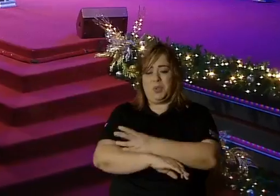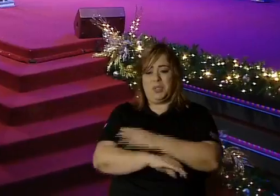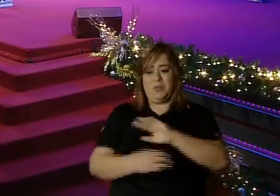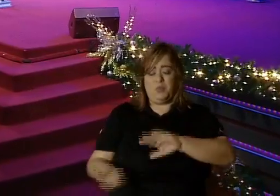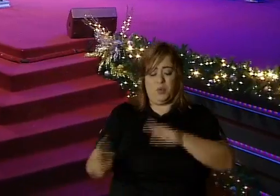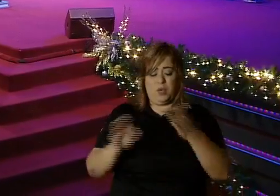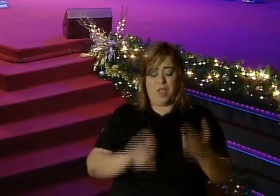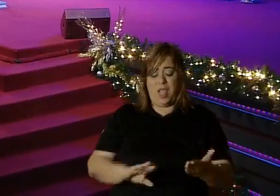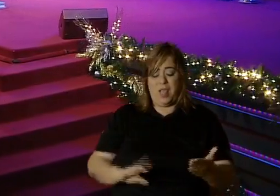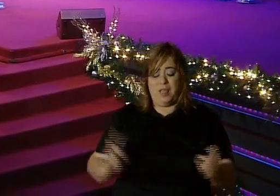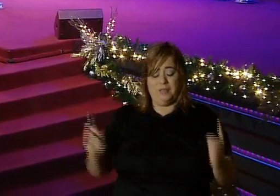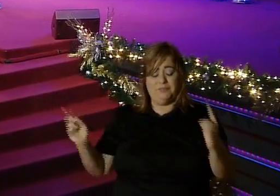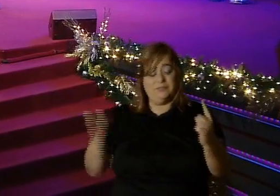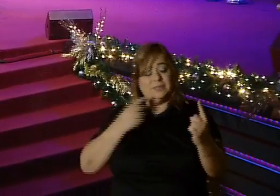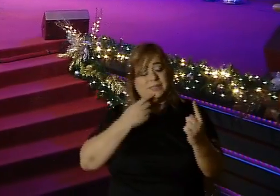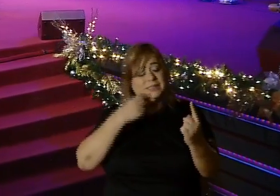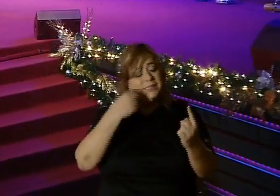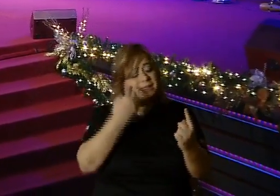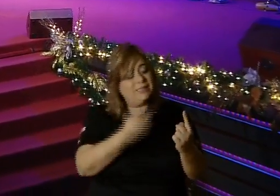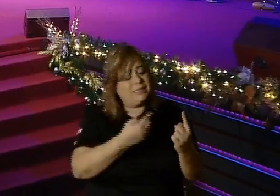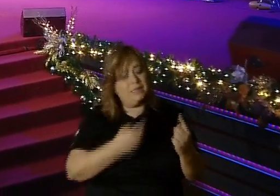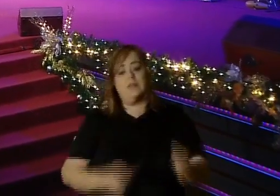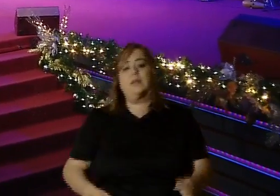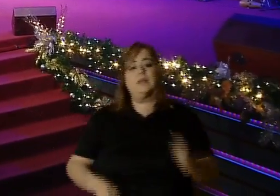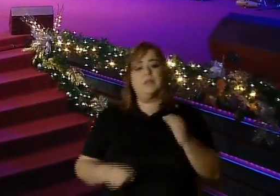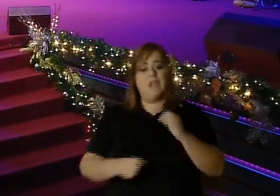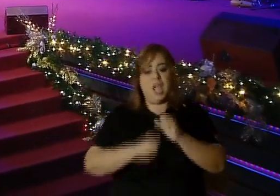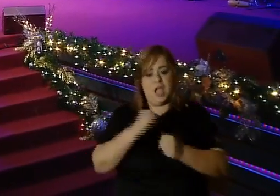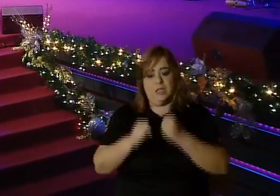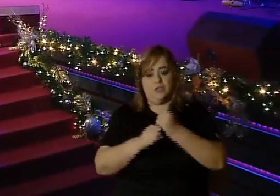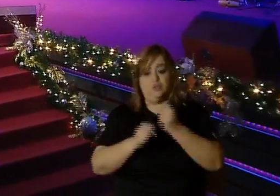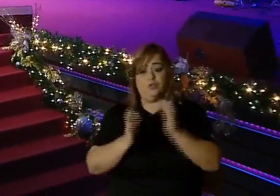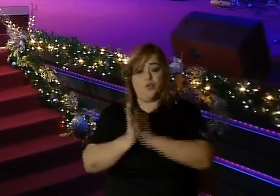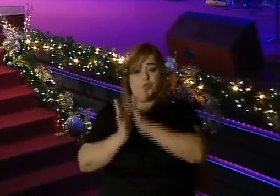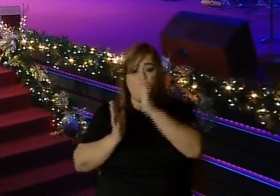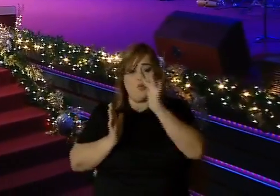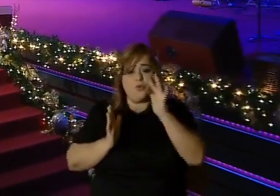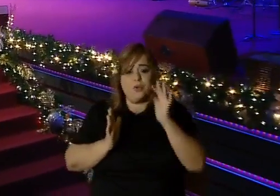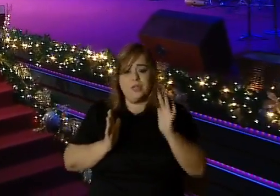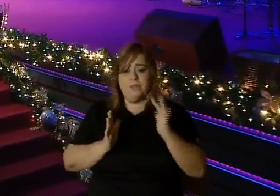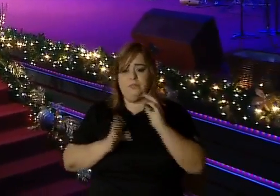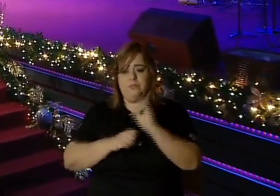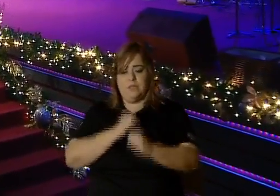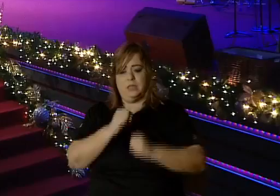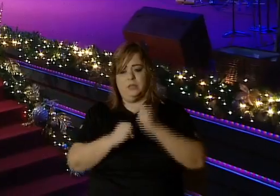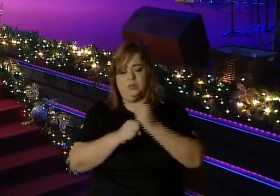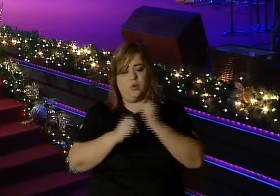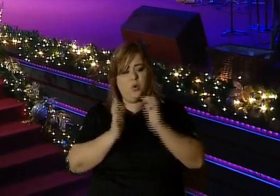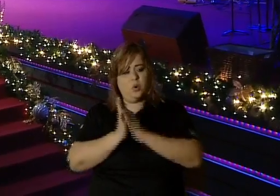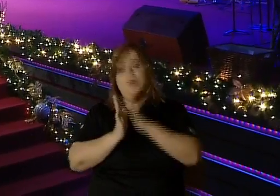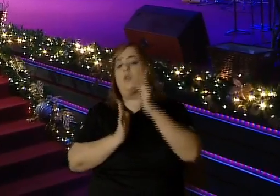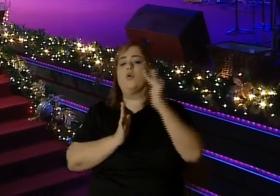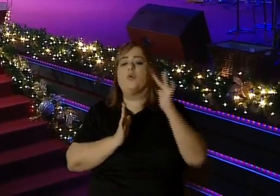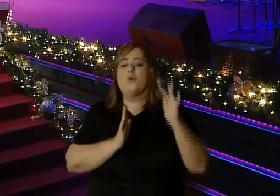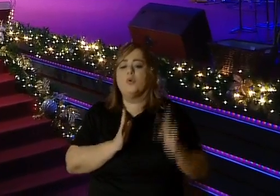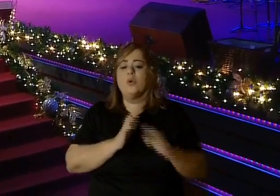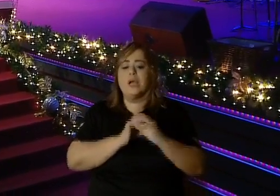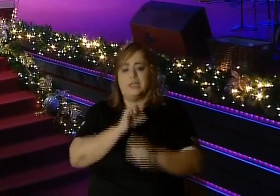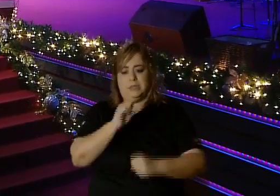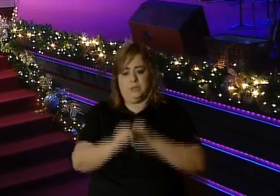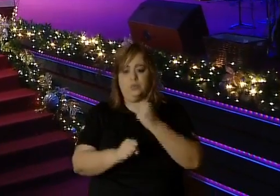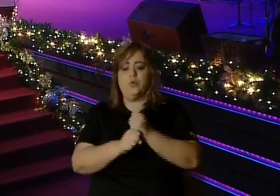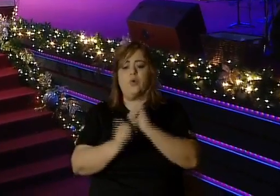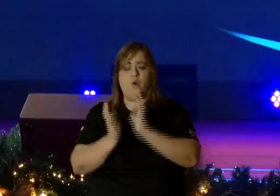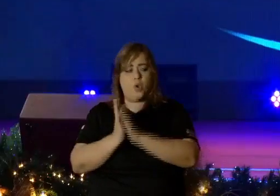dijo, año de la gloria, año de la gloria, año de la